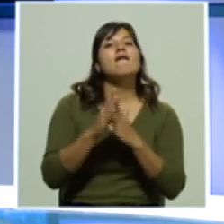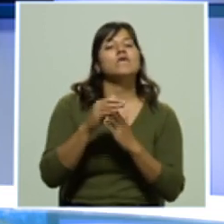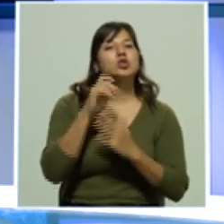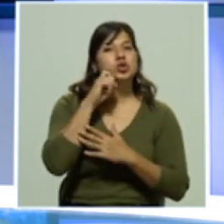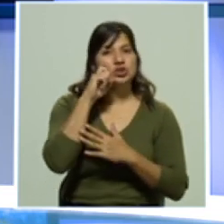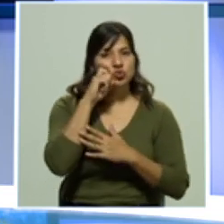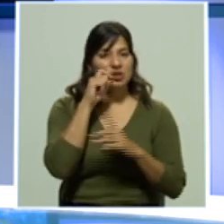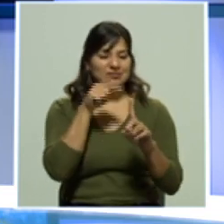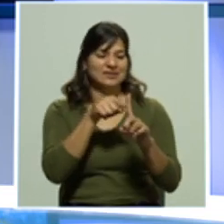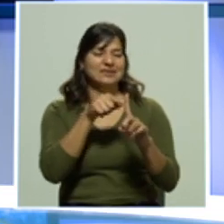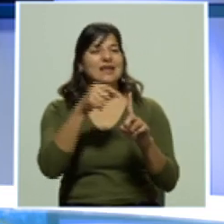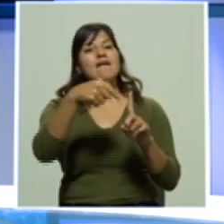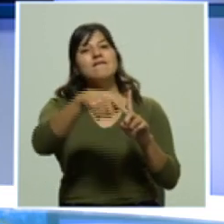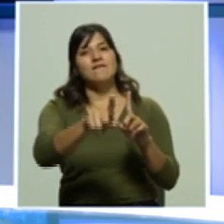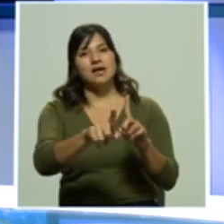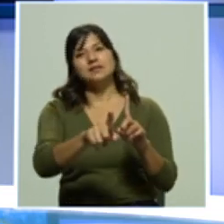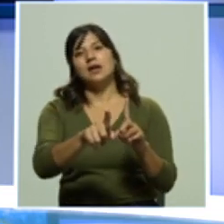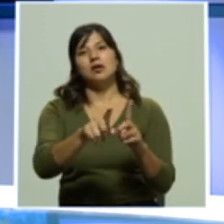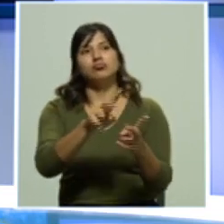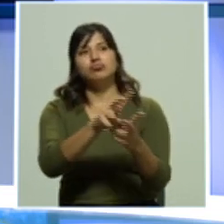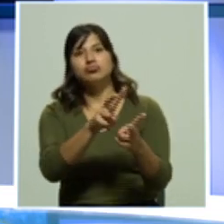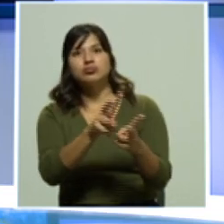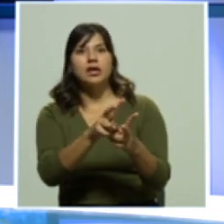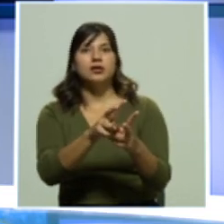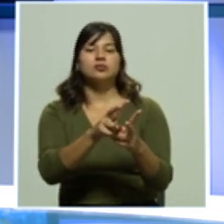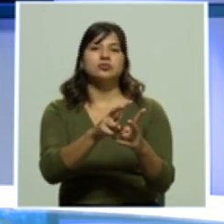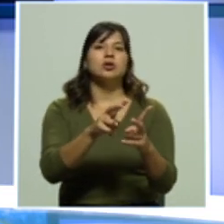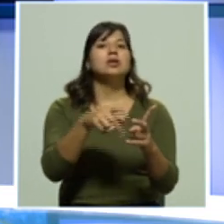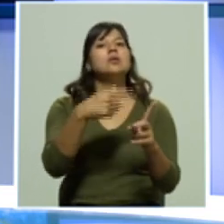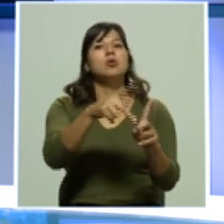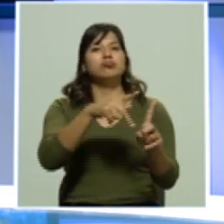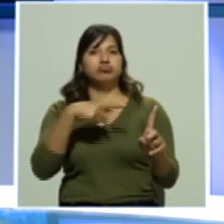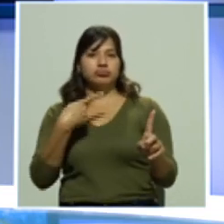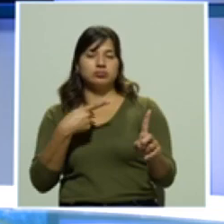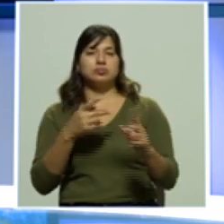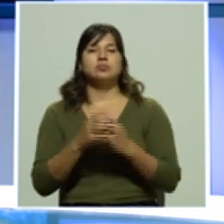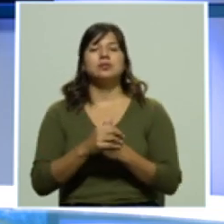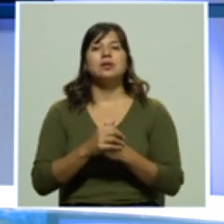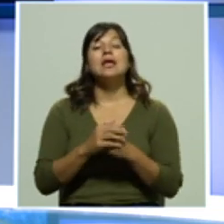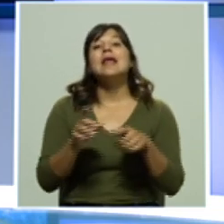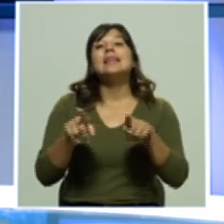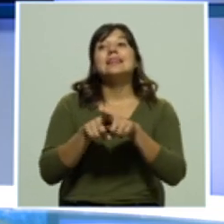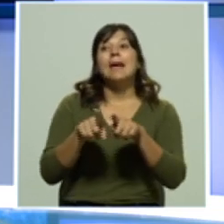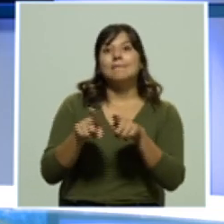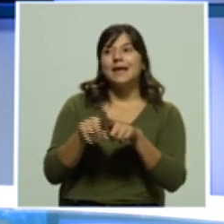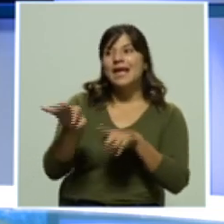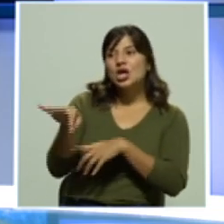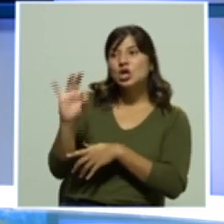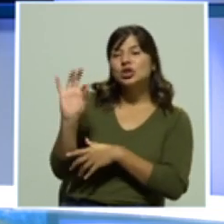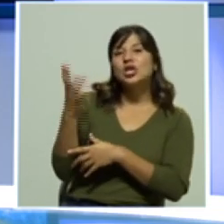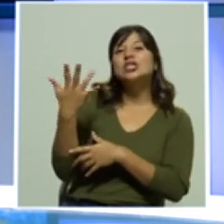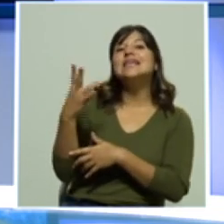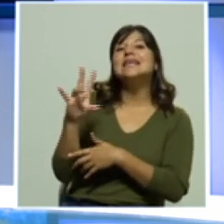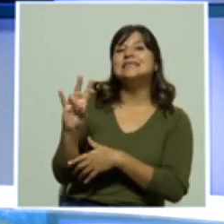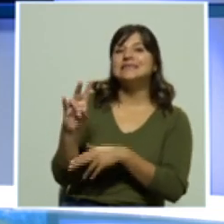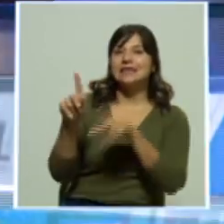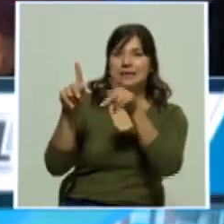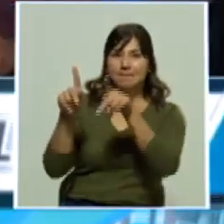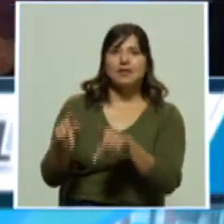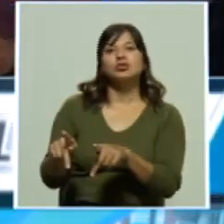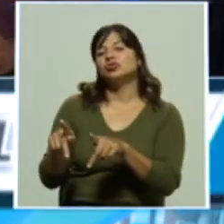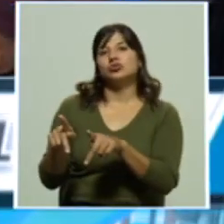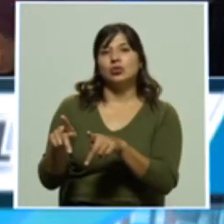hasta finalizar la tarde, se encontraron 17 víctimas en uno de los lugares que se allanó.